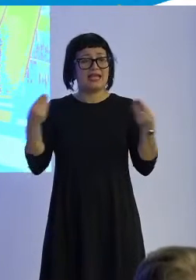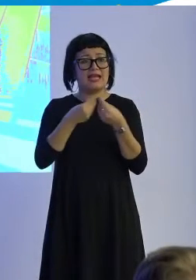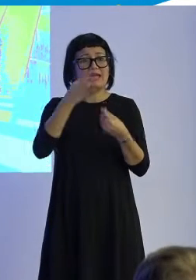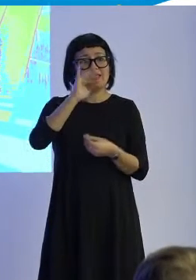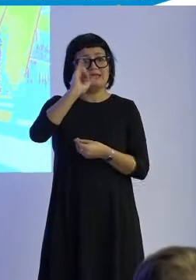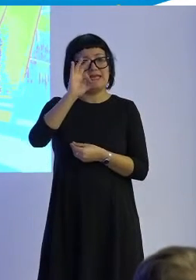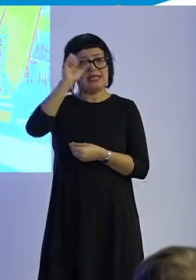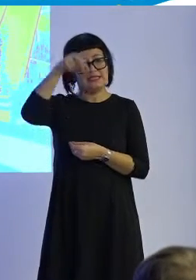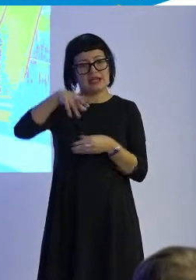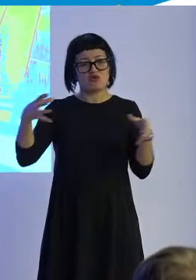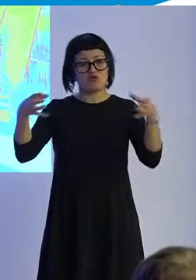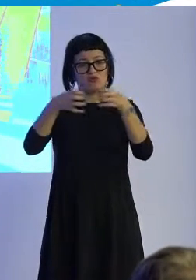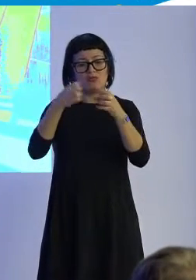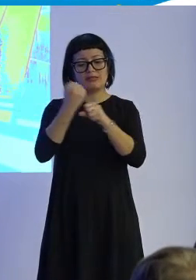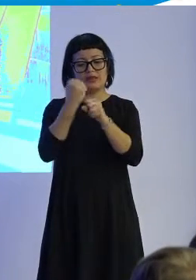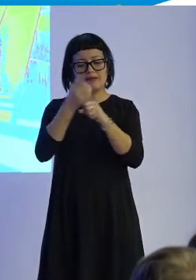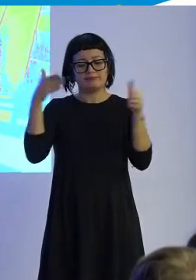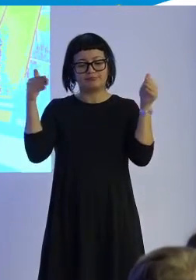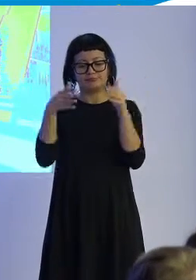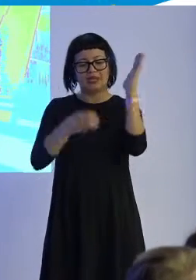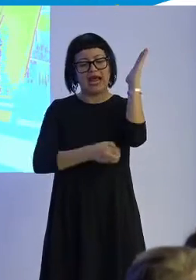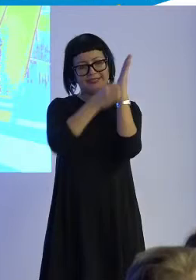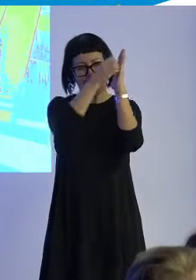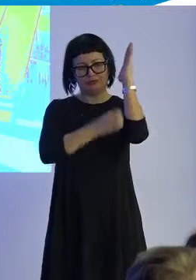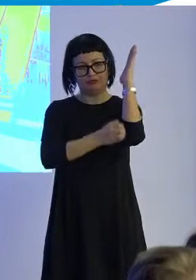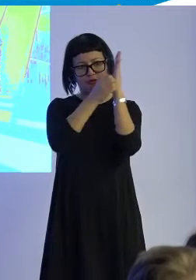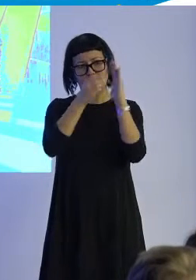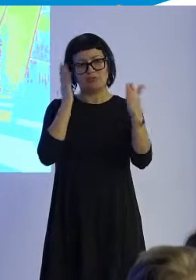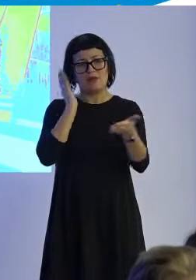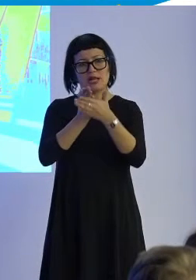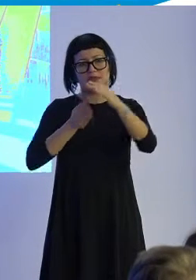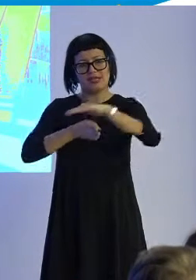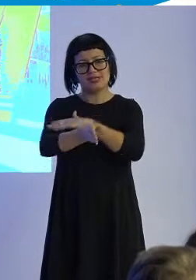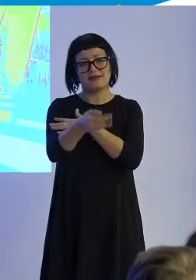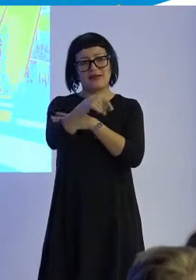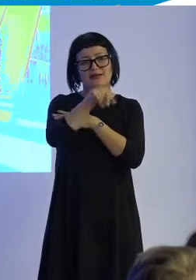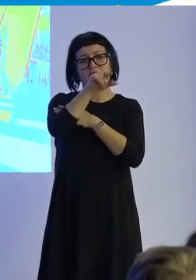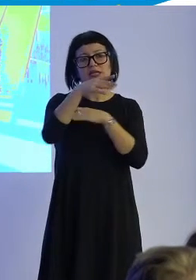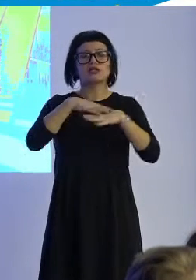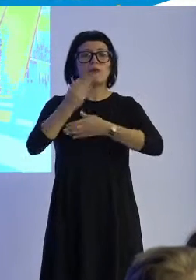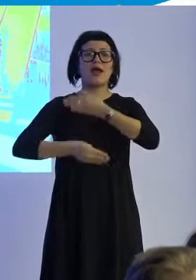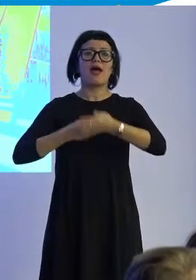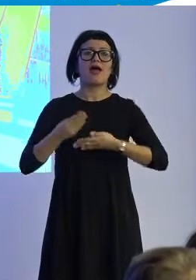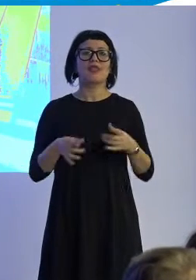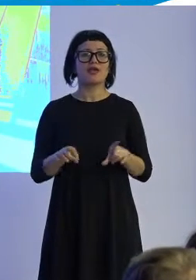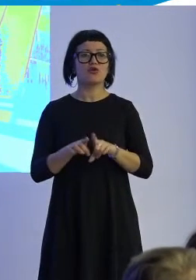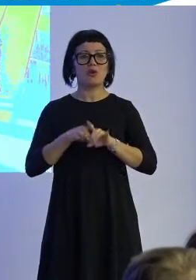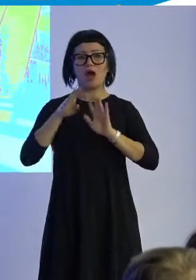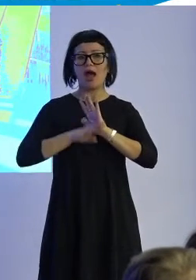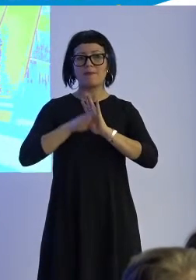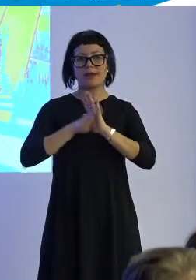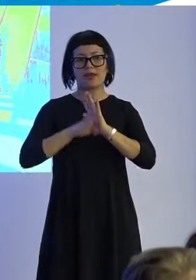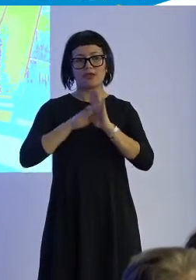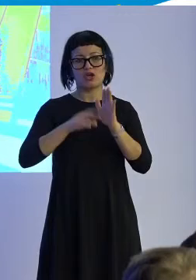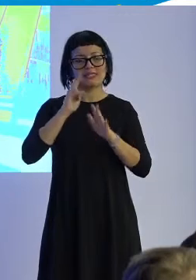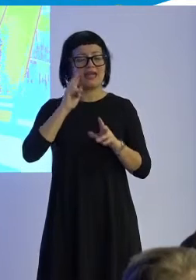sobre ascensores. Han metido una parte de accesibilidad. Este es un proyecto que estamos haciendo para desplegar aplicaciones de realidad